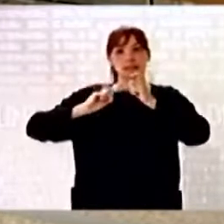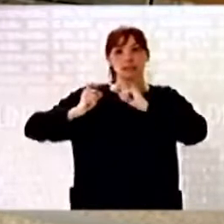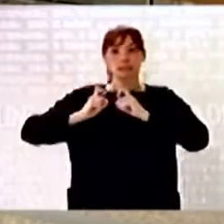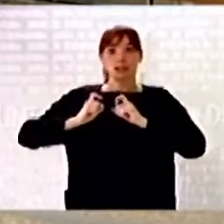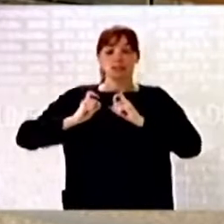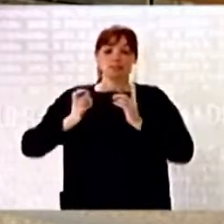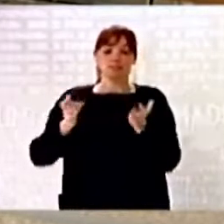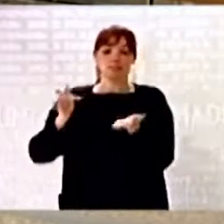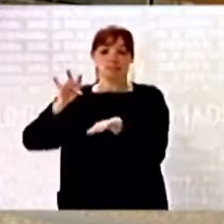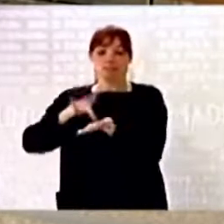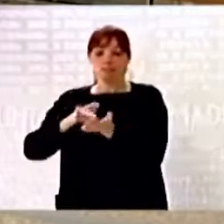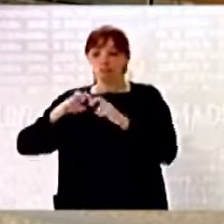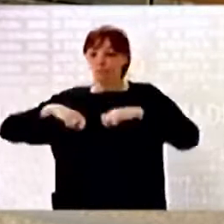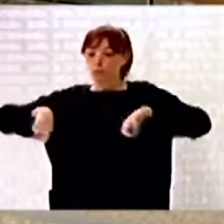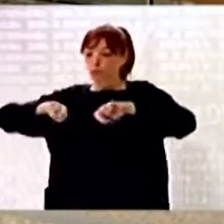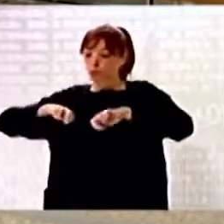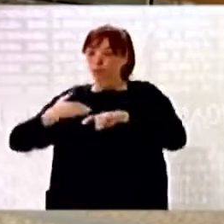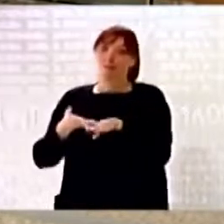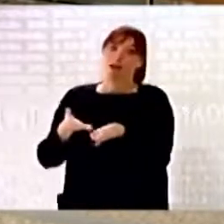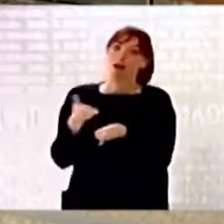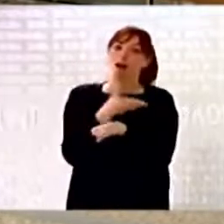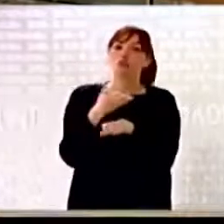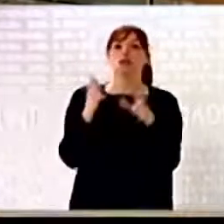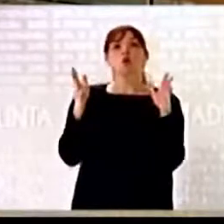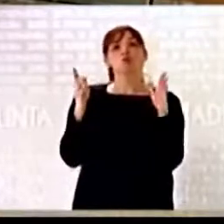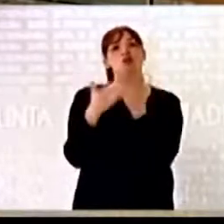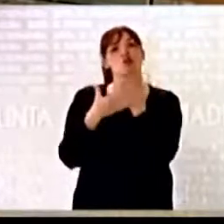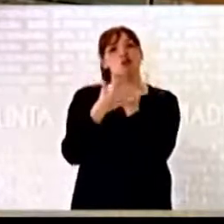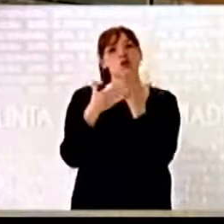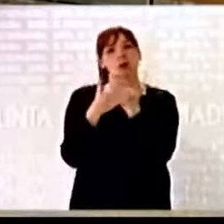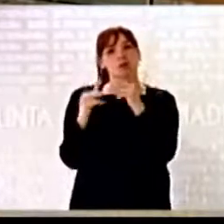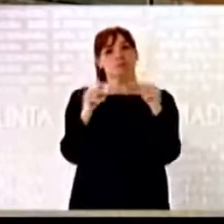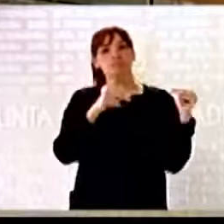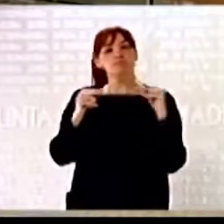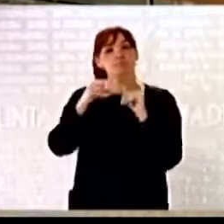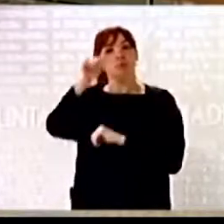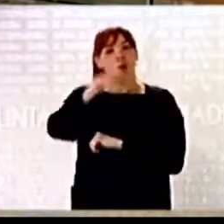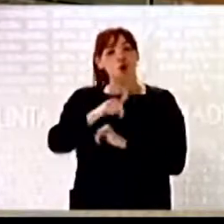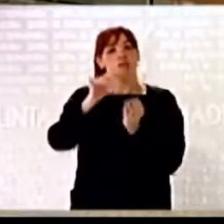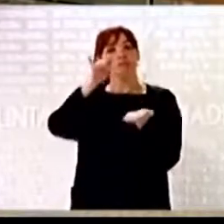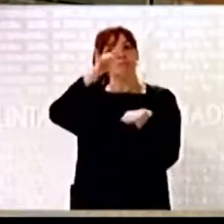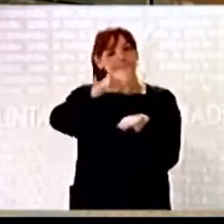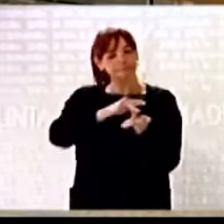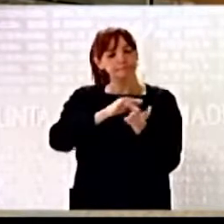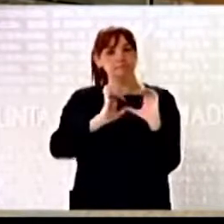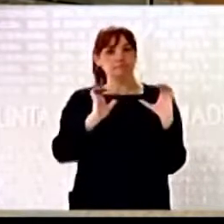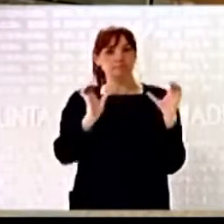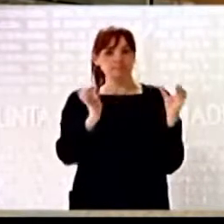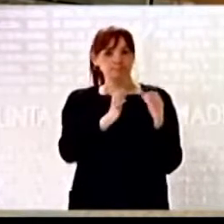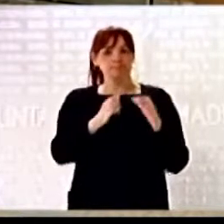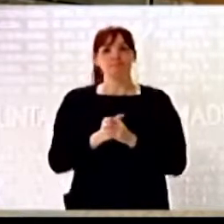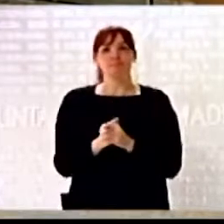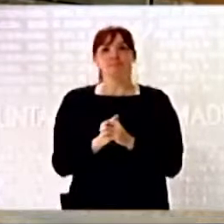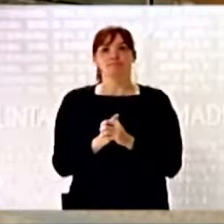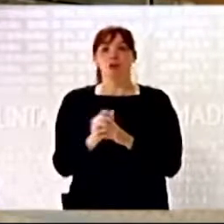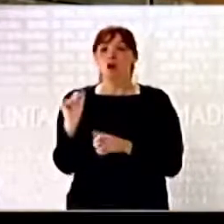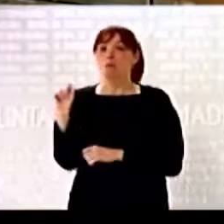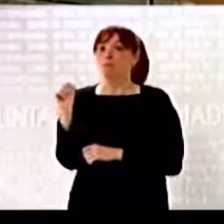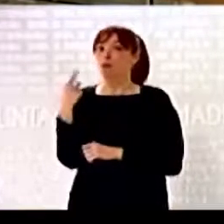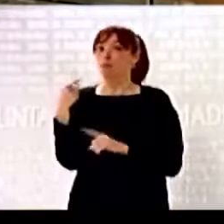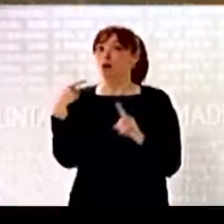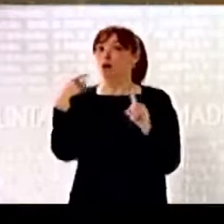prensa que celebramos tras el Consejo de Gobierno que hoy hemos tenido. En primer lugar,